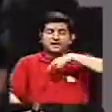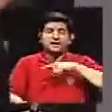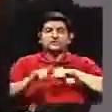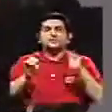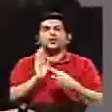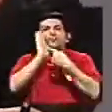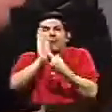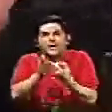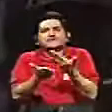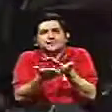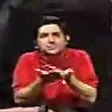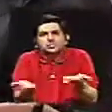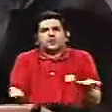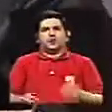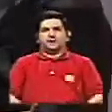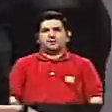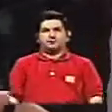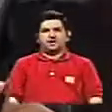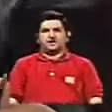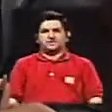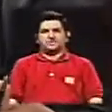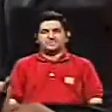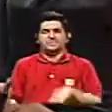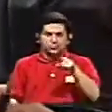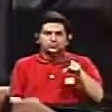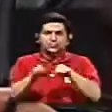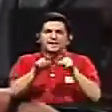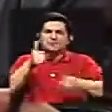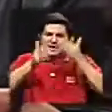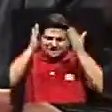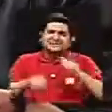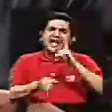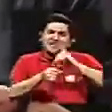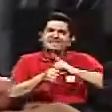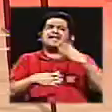entonces presente la denuncia. Usted es candidato a diputado. Eso es lo que vamos a hacer.